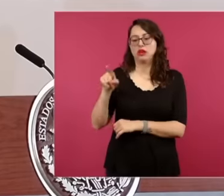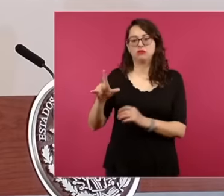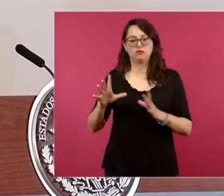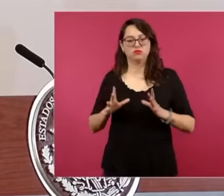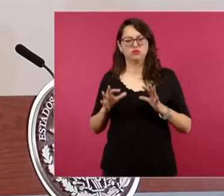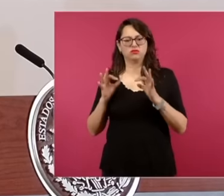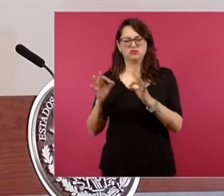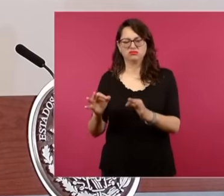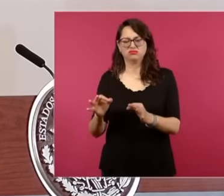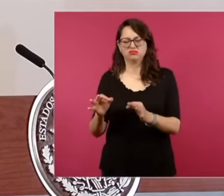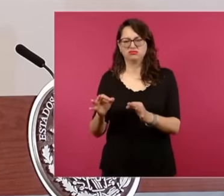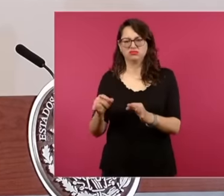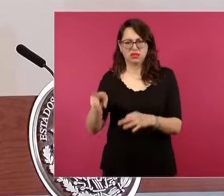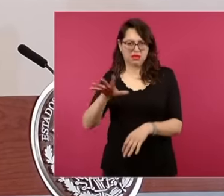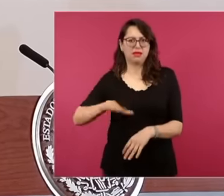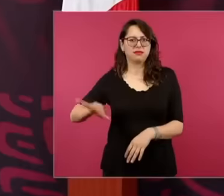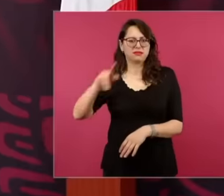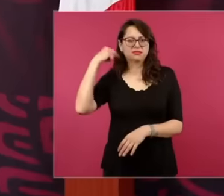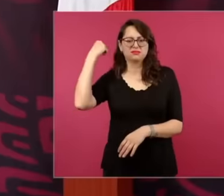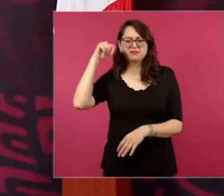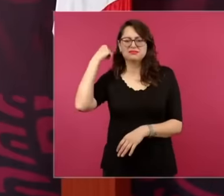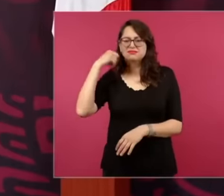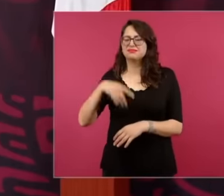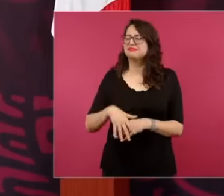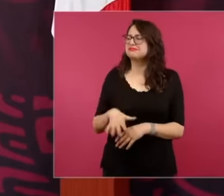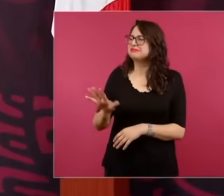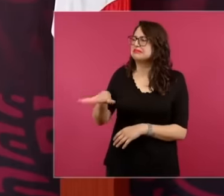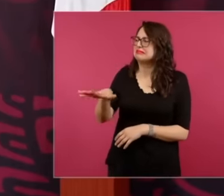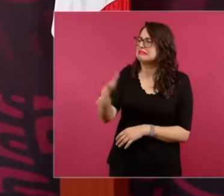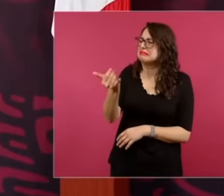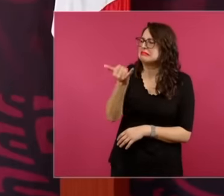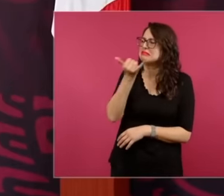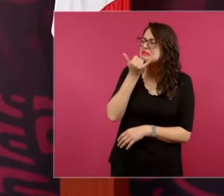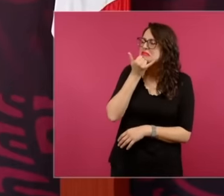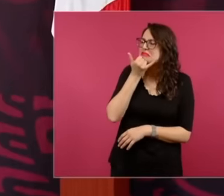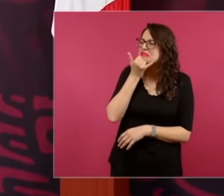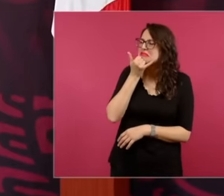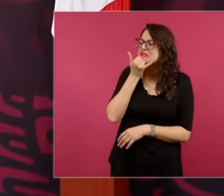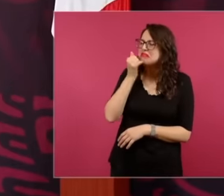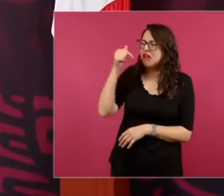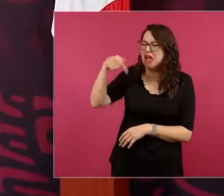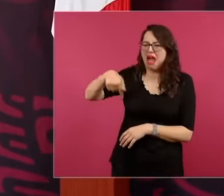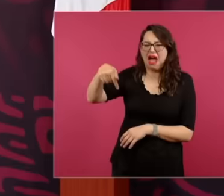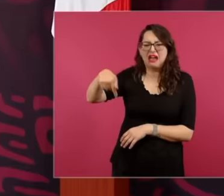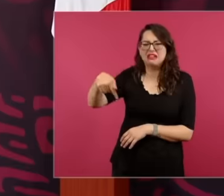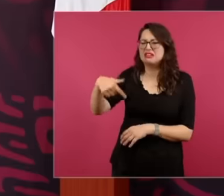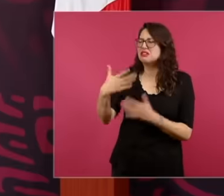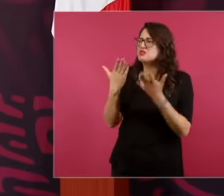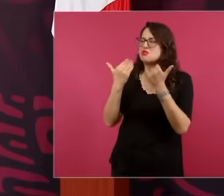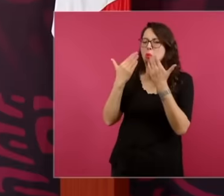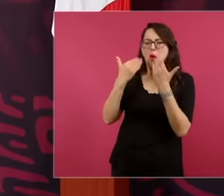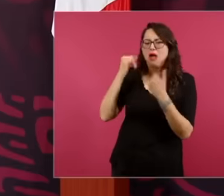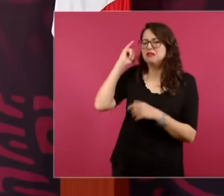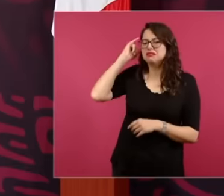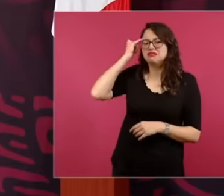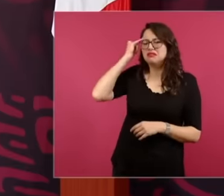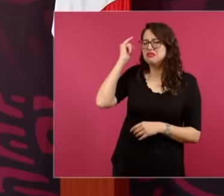pero ¿cómo antropólogo va a poner aquí un centro coordinador indigenista chontal si en Tabasco no hay